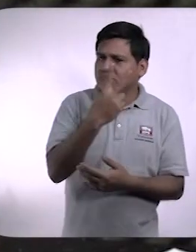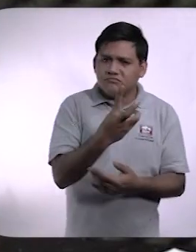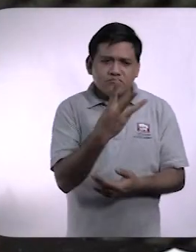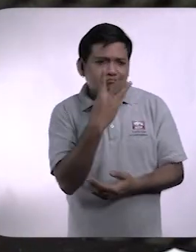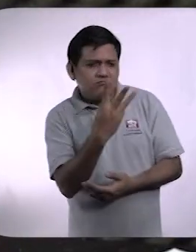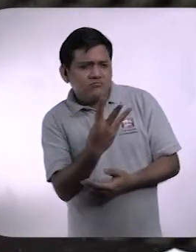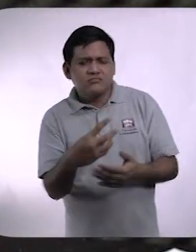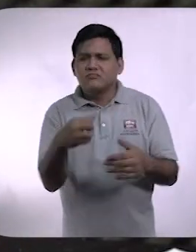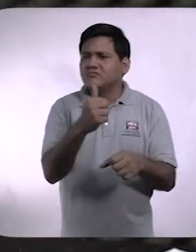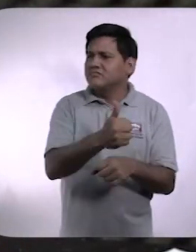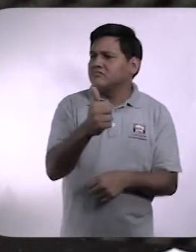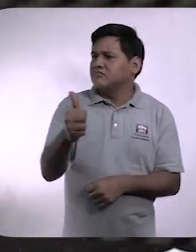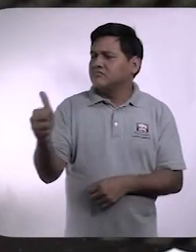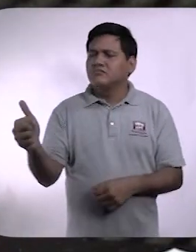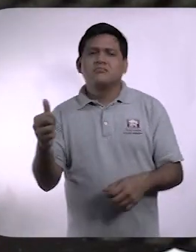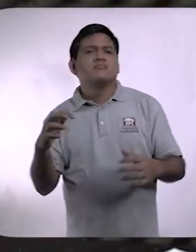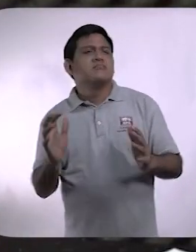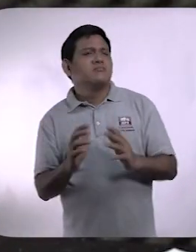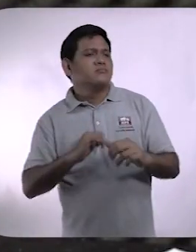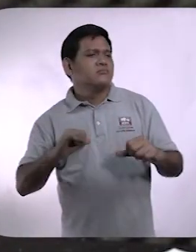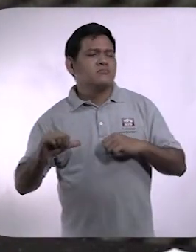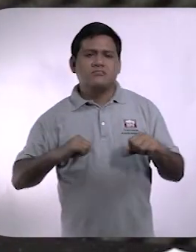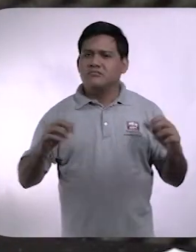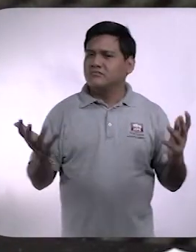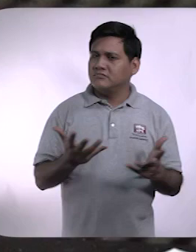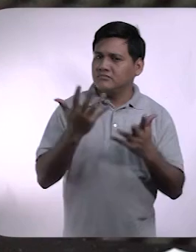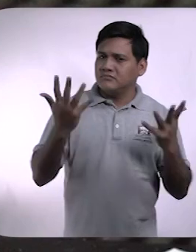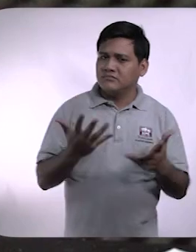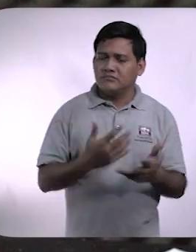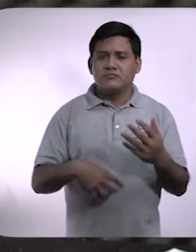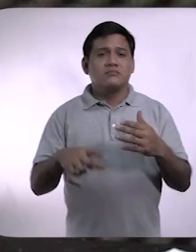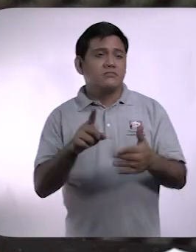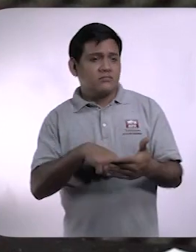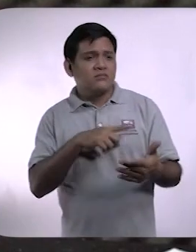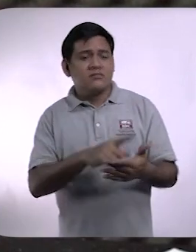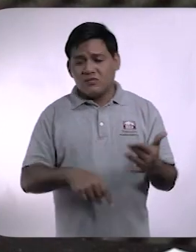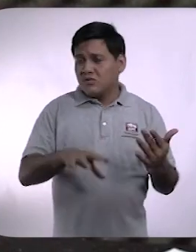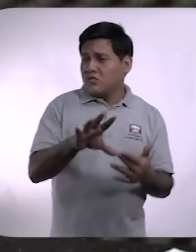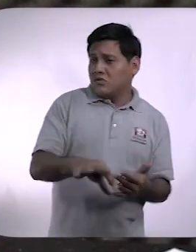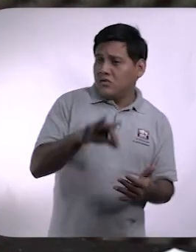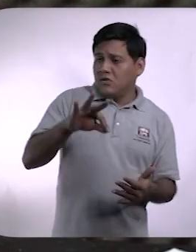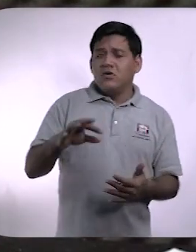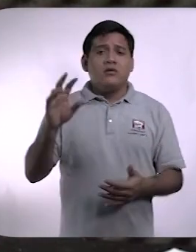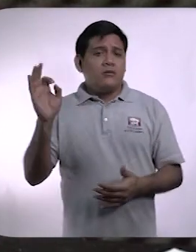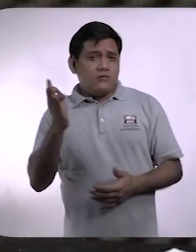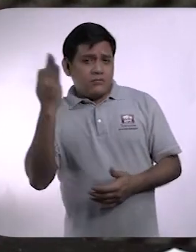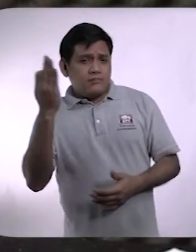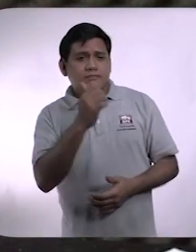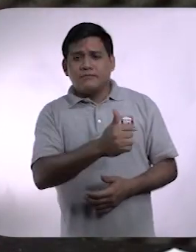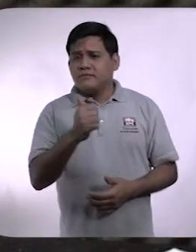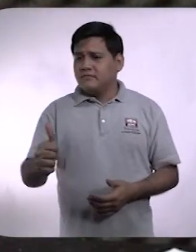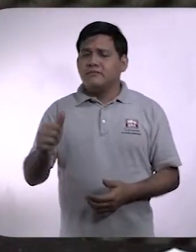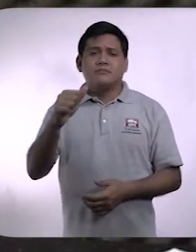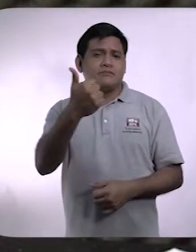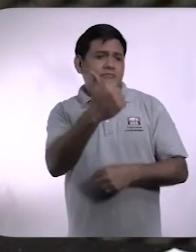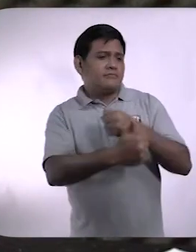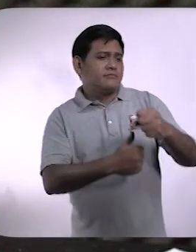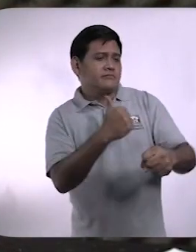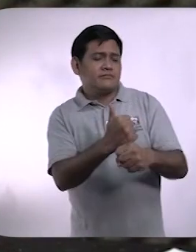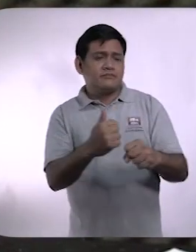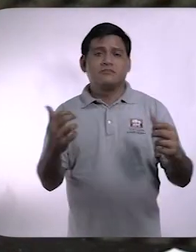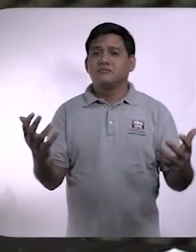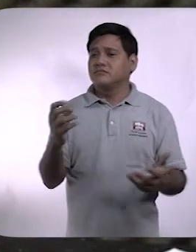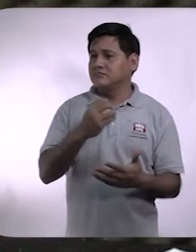este caso de que es concurrente, que hay elecciones federales, son cada 6 años, y